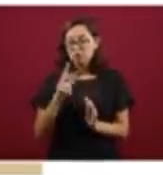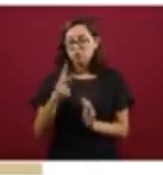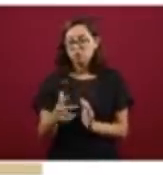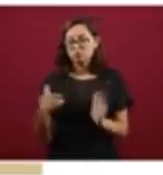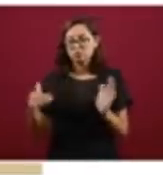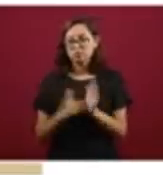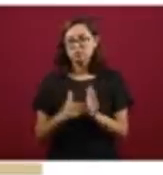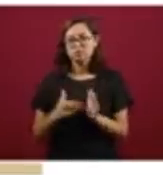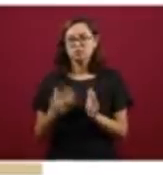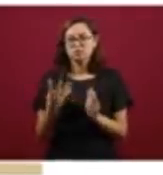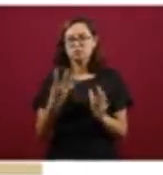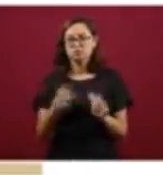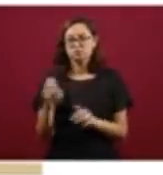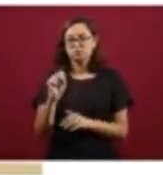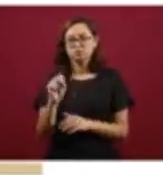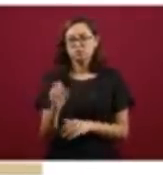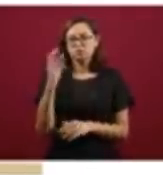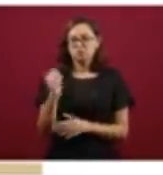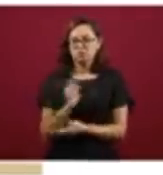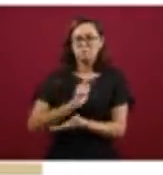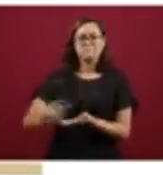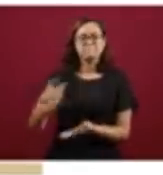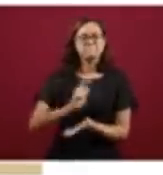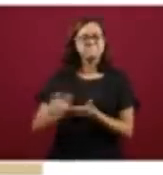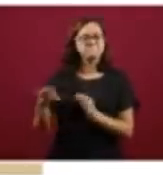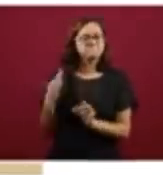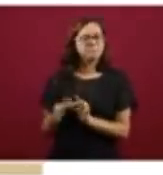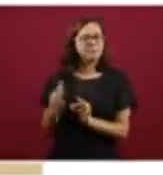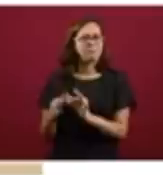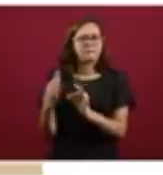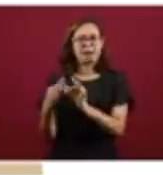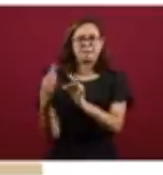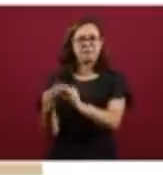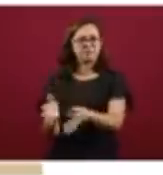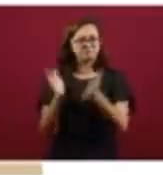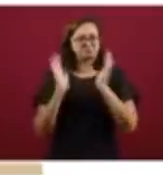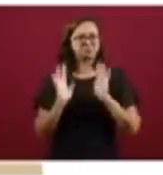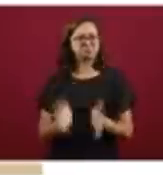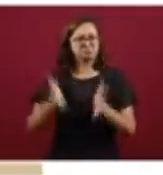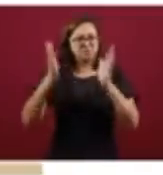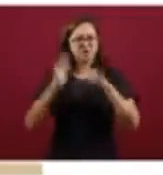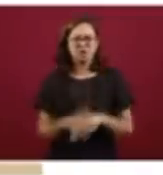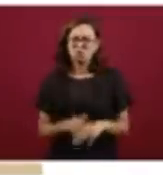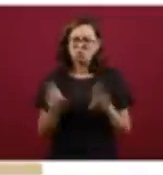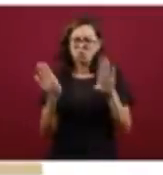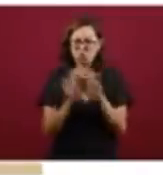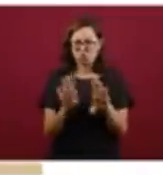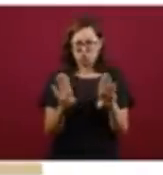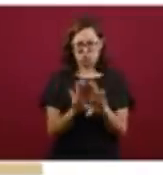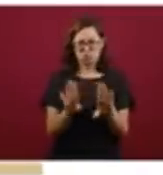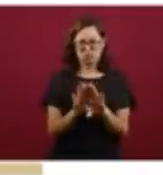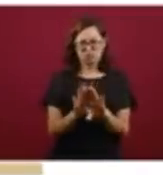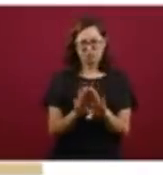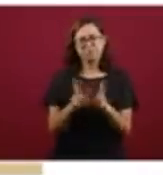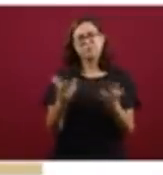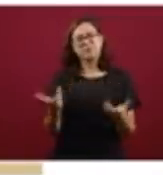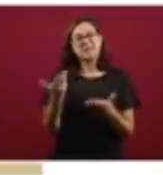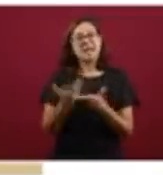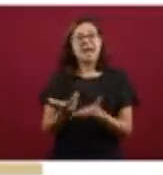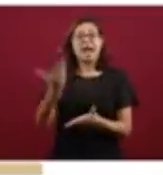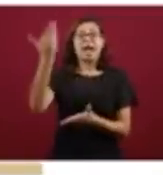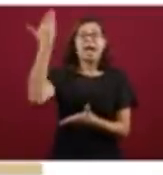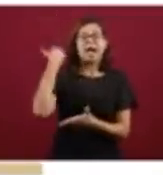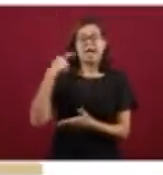8.038.469. ¿Cómo lo hemos estado pagando? Primero, comentarles que antes este recurso que recibían nuestros adultos